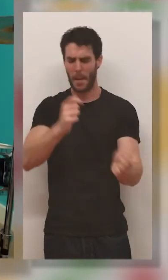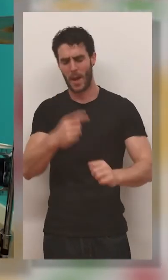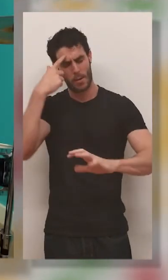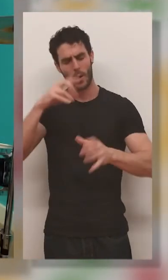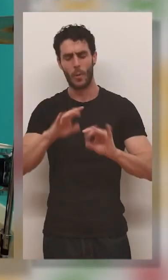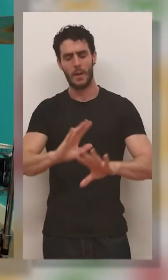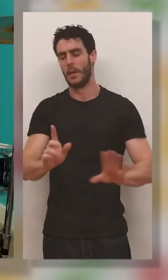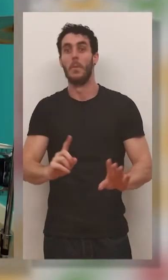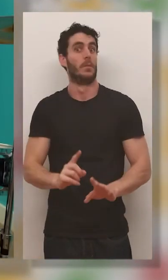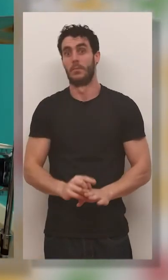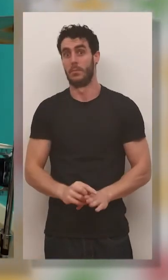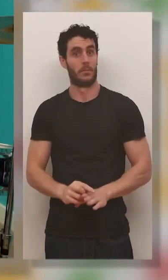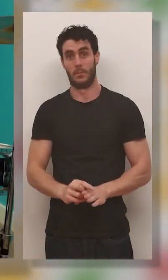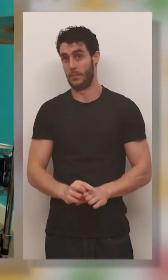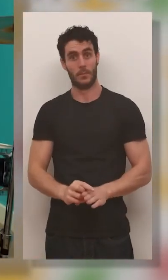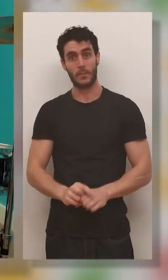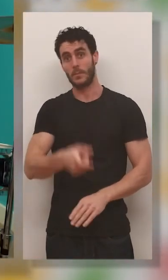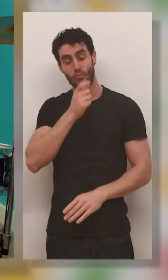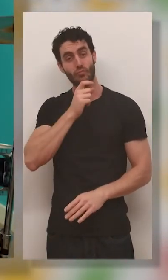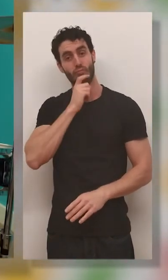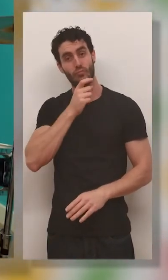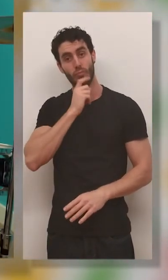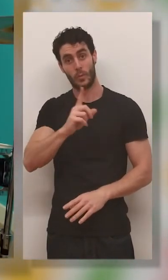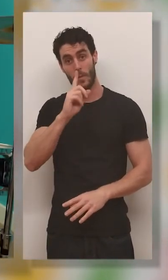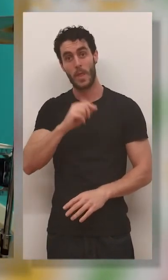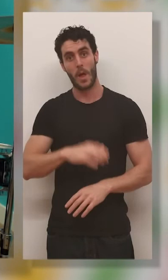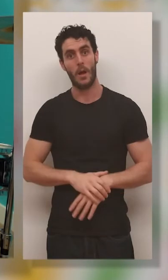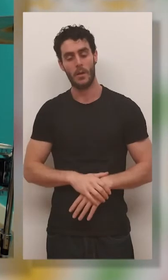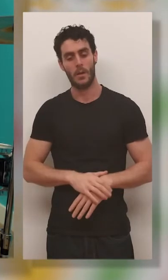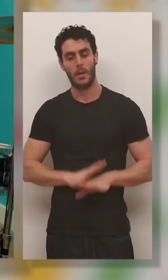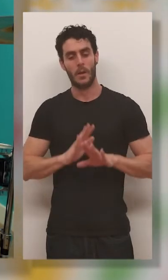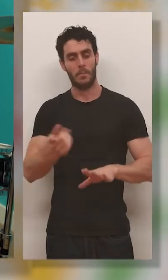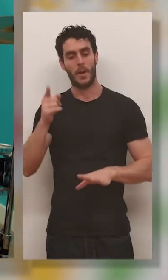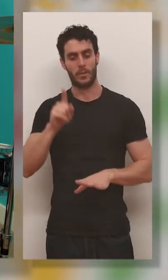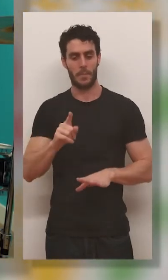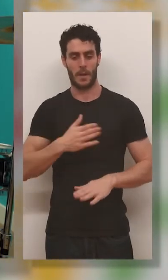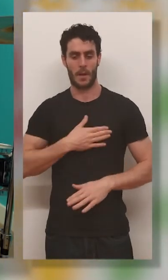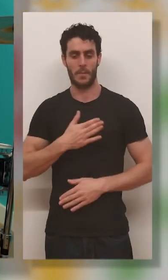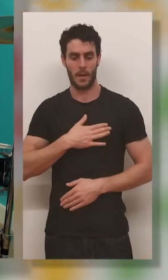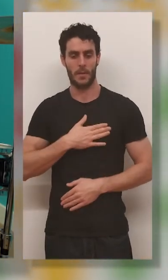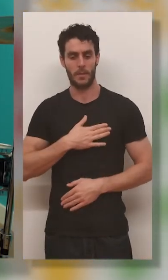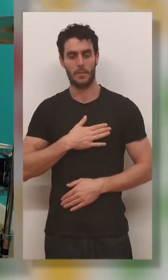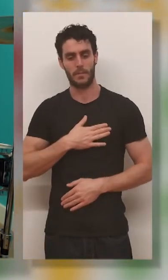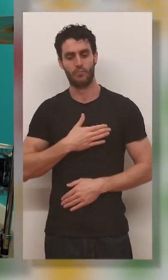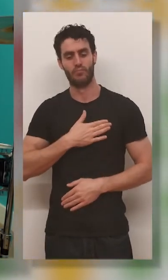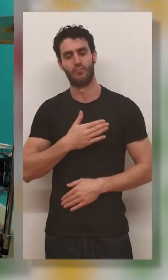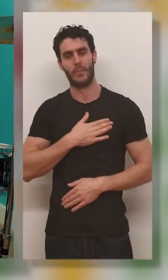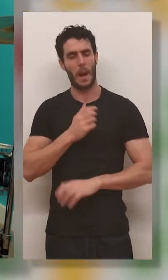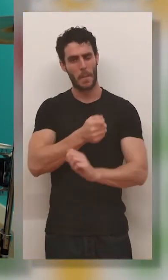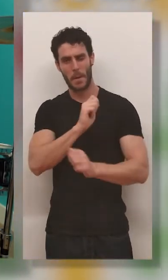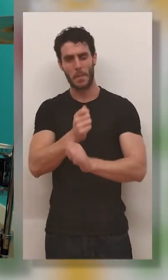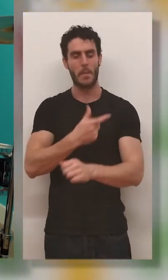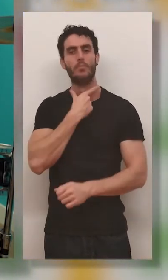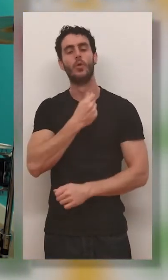me di cuenta de que no es eso y es más complicado, pero a la vez te hace, a mí me siento bien tocando la